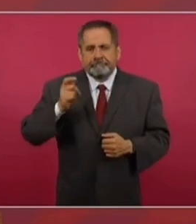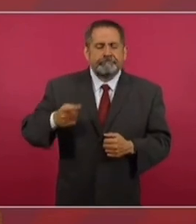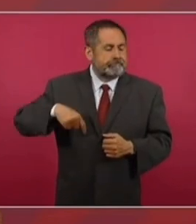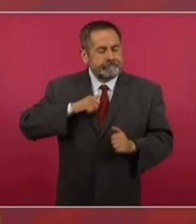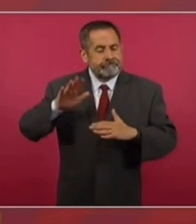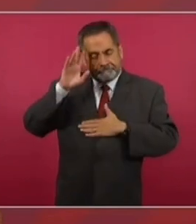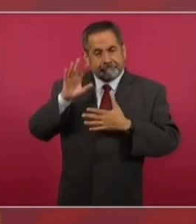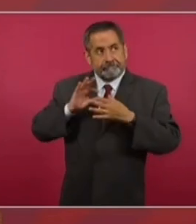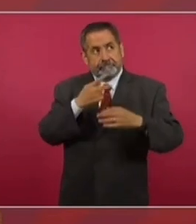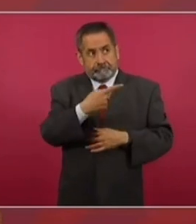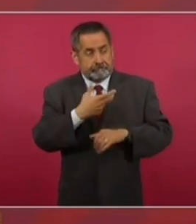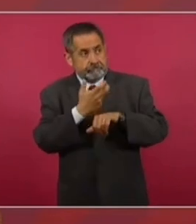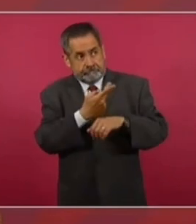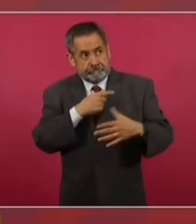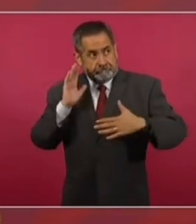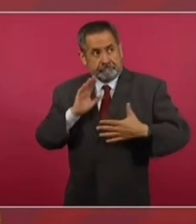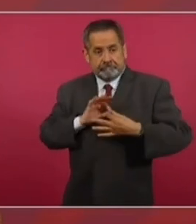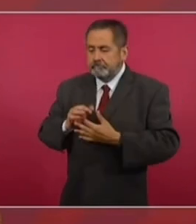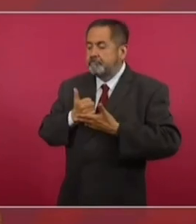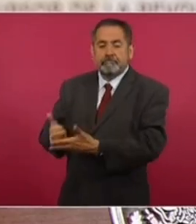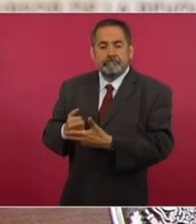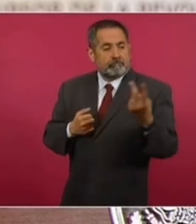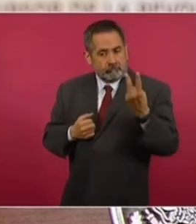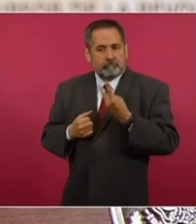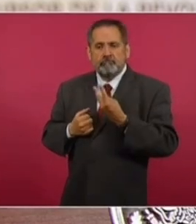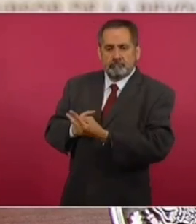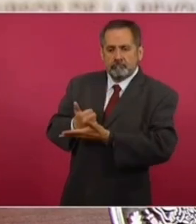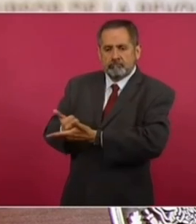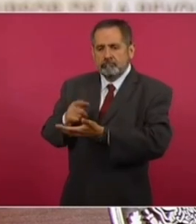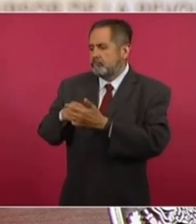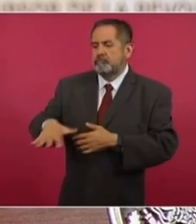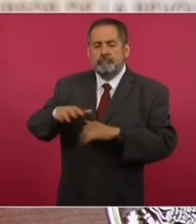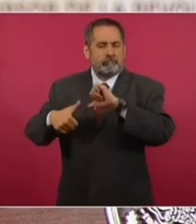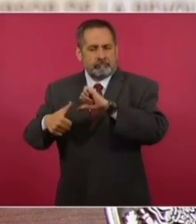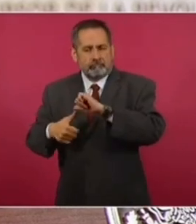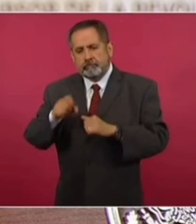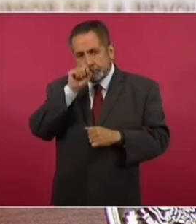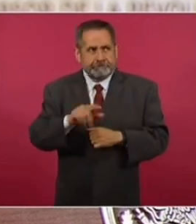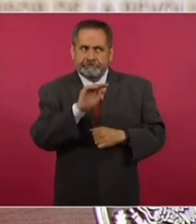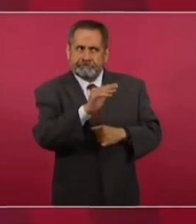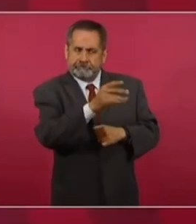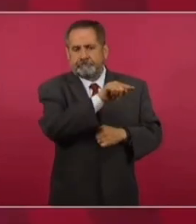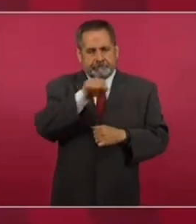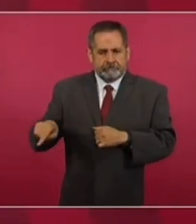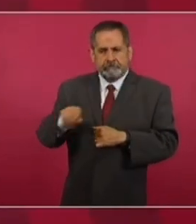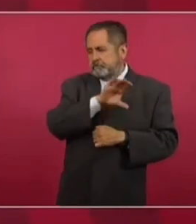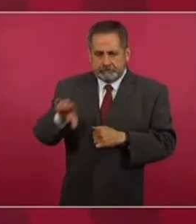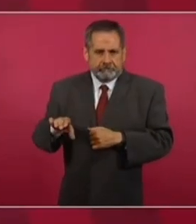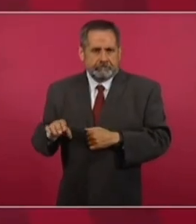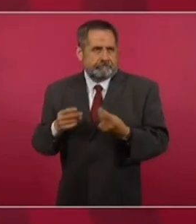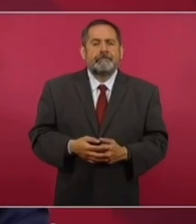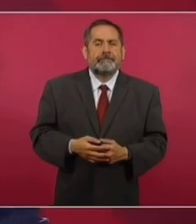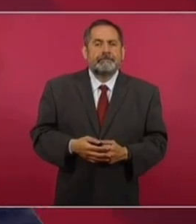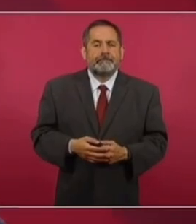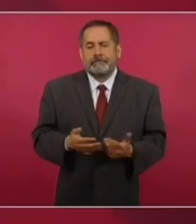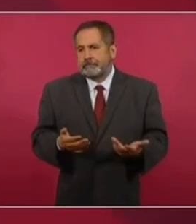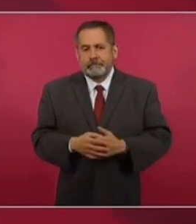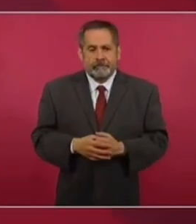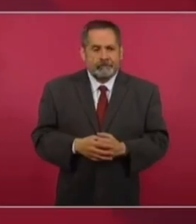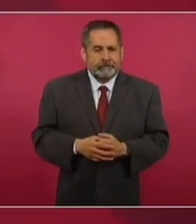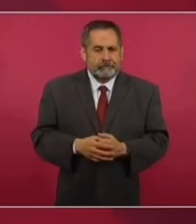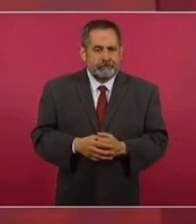el compromiso con el gobierno de Estados Unidos de ayudar, al mismo tiempo que les estamos pidiendo pues que se apuren, porque